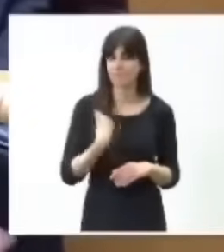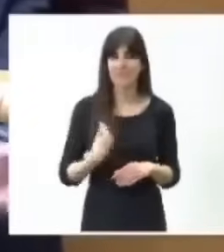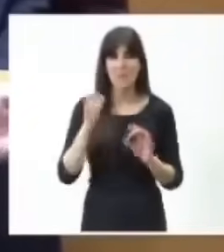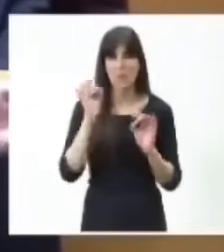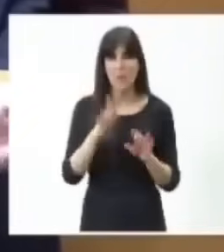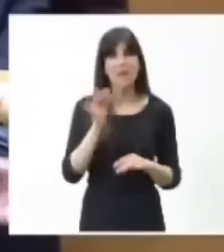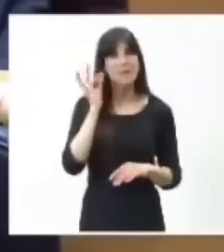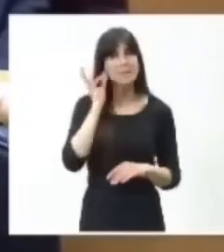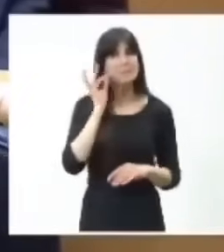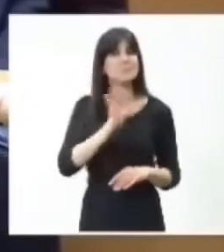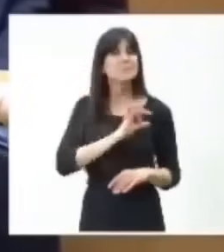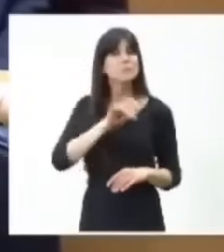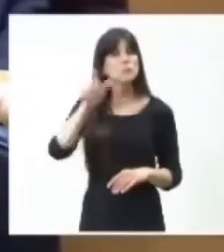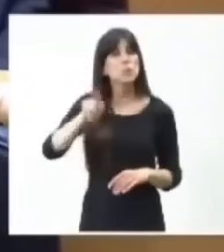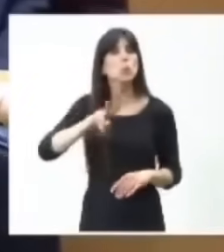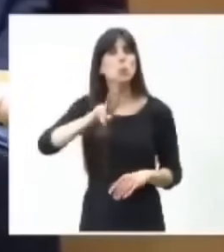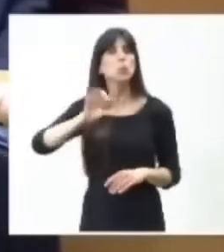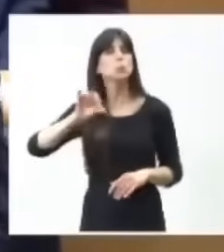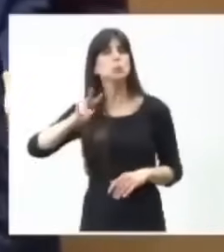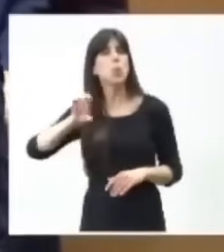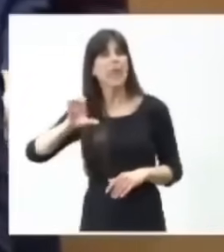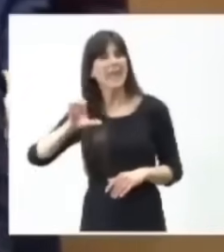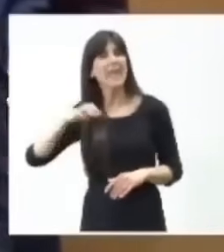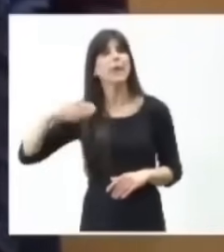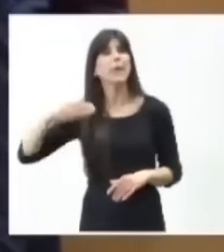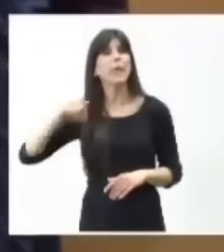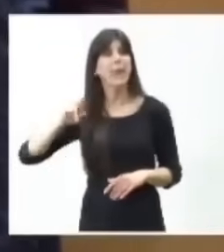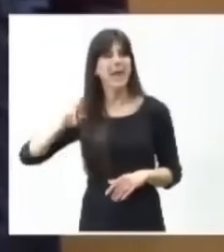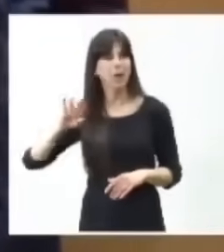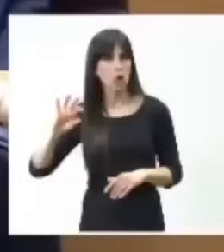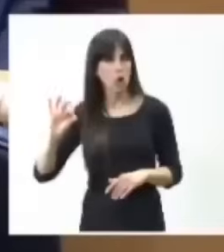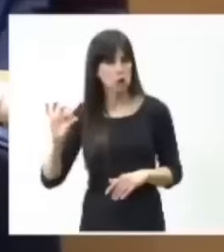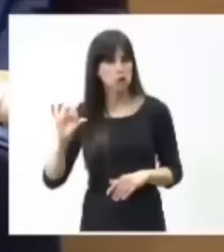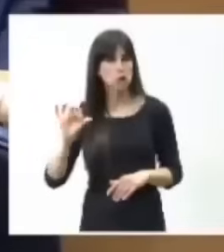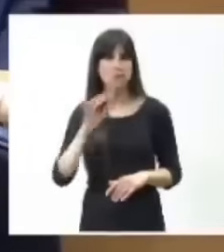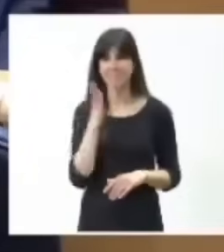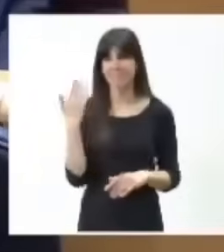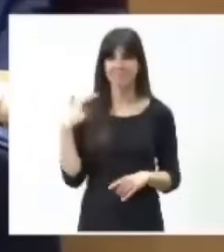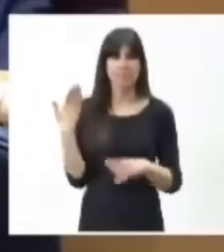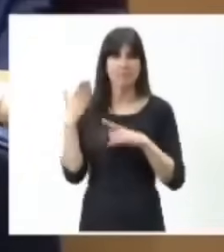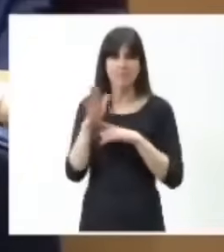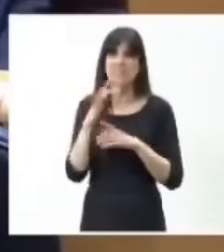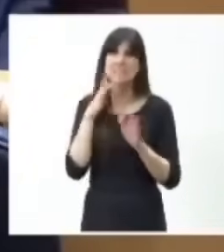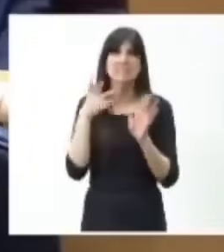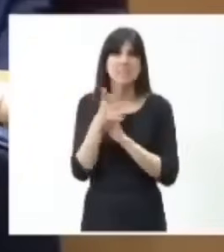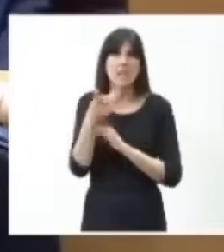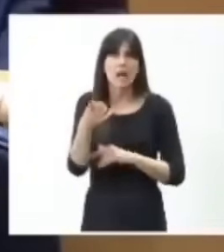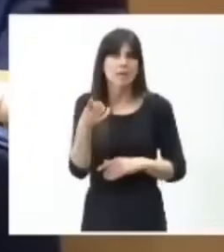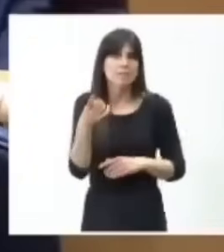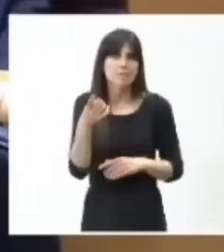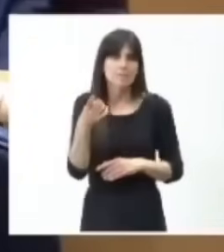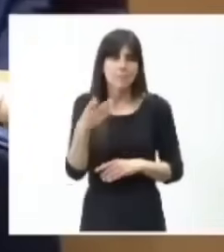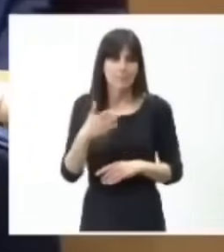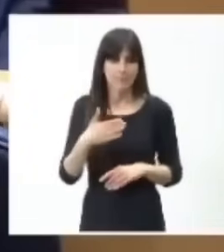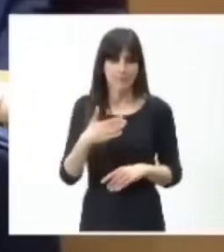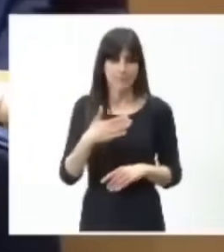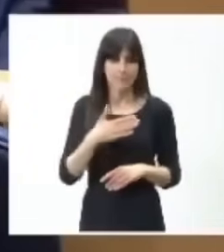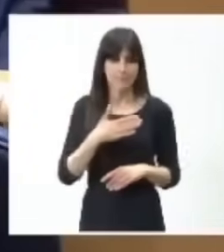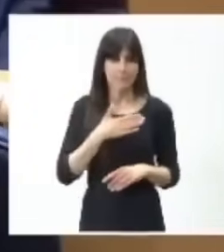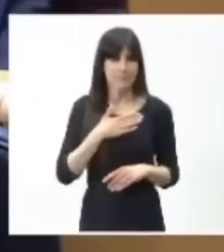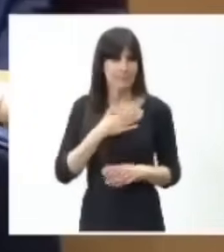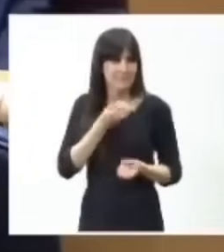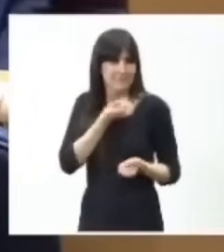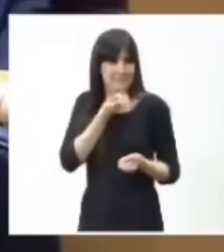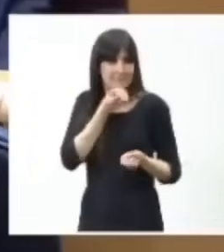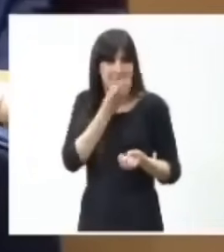la señora Uxue Barcos, creo que en la última sesión en la que comparecí. No tomen ustedes mis